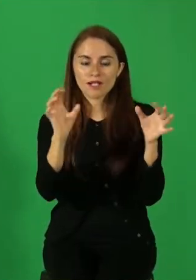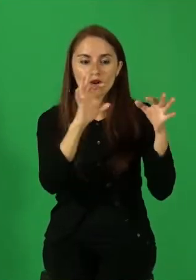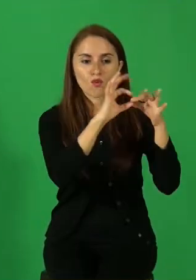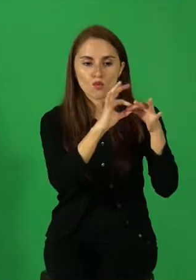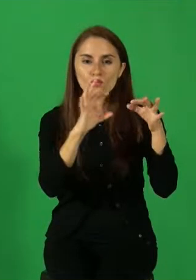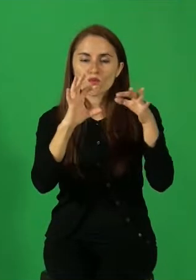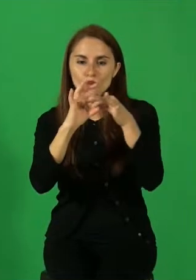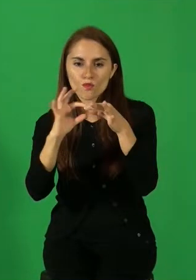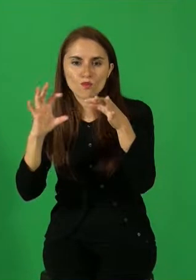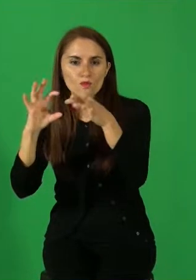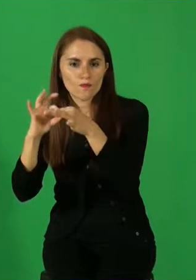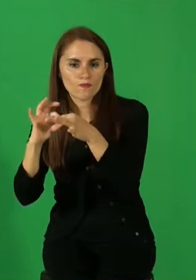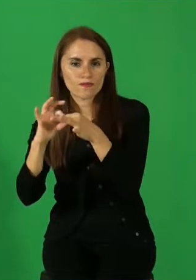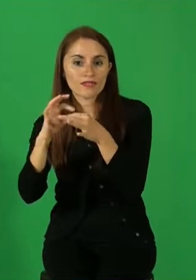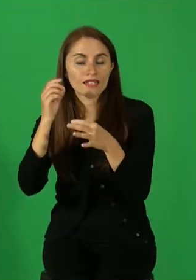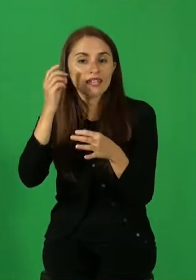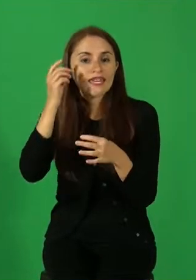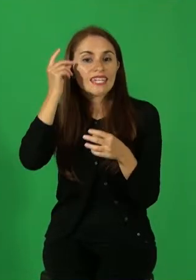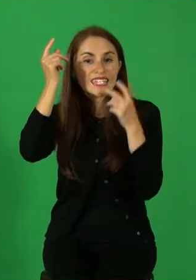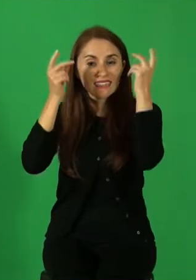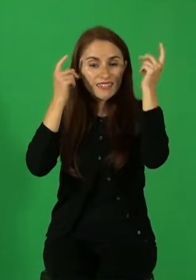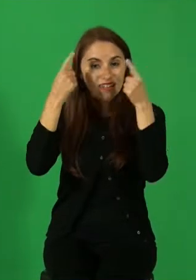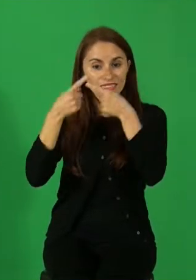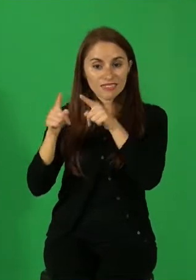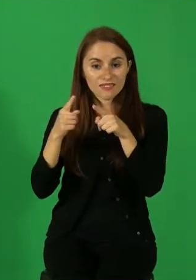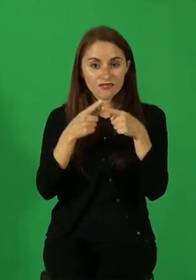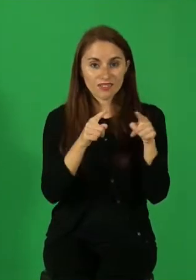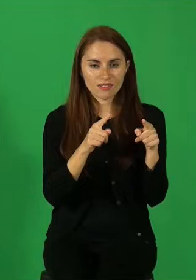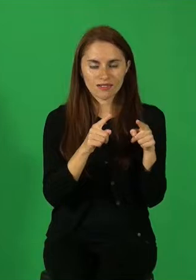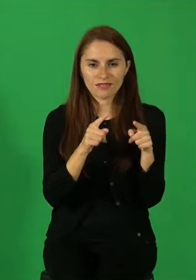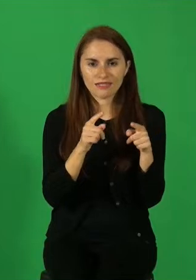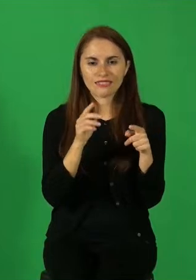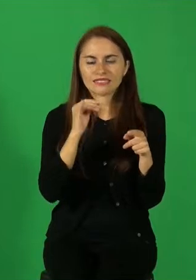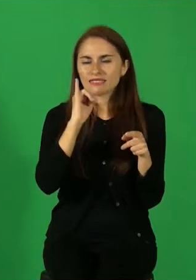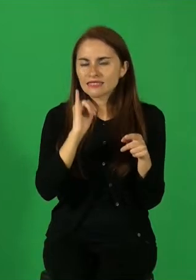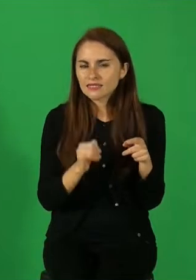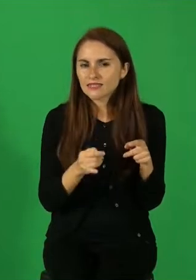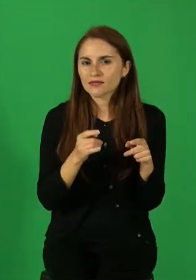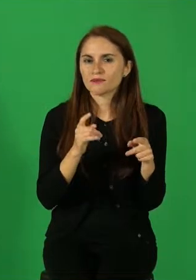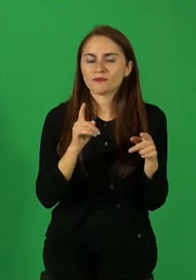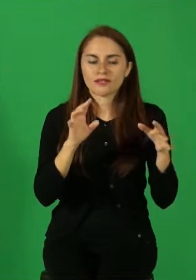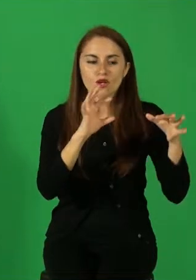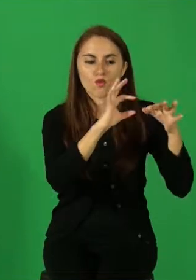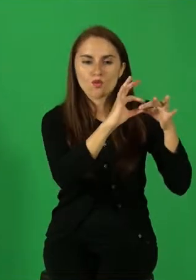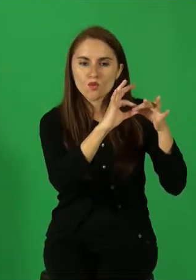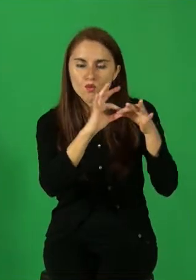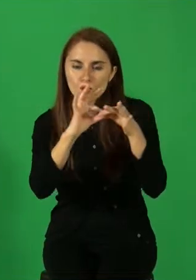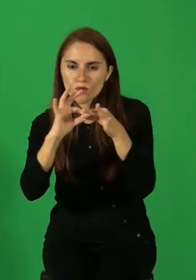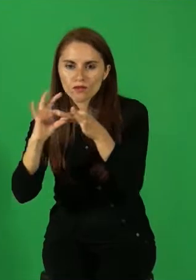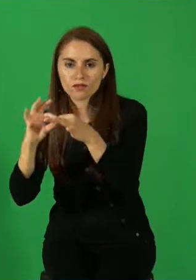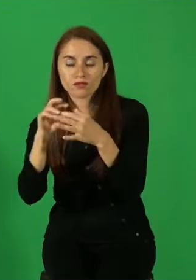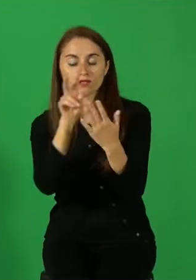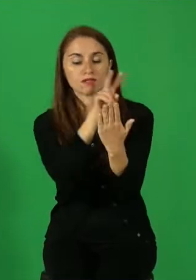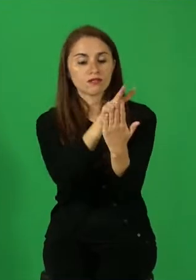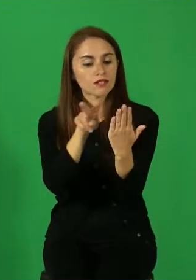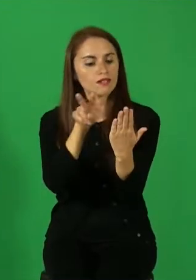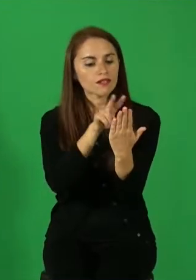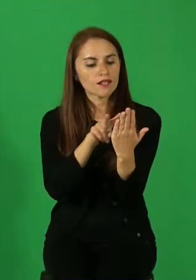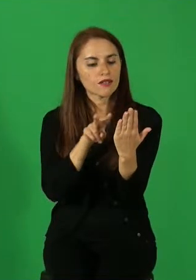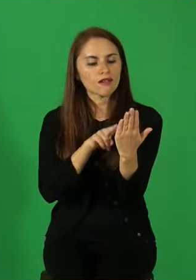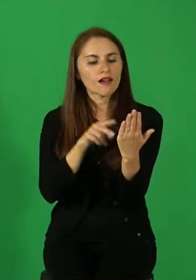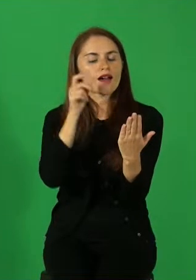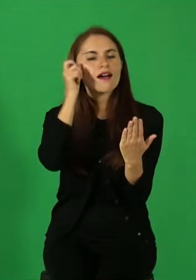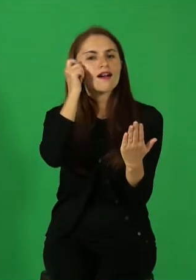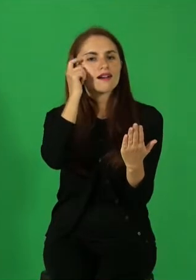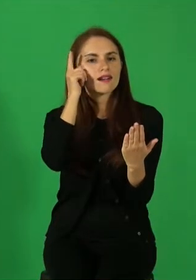las ideas existentes al interior del discurso y que busca que el texto presente una